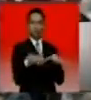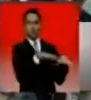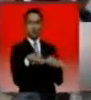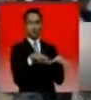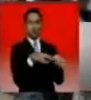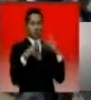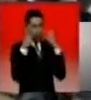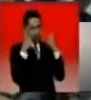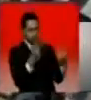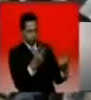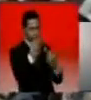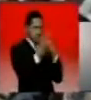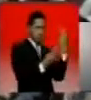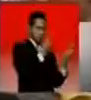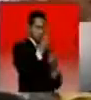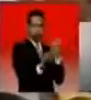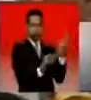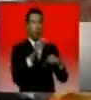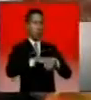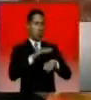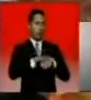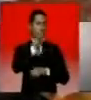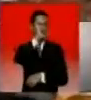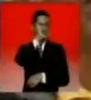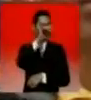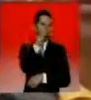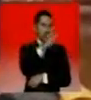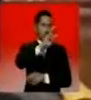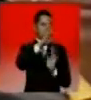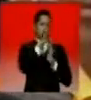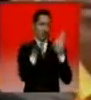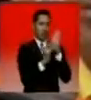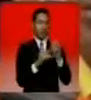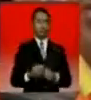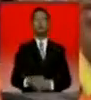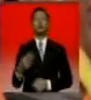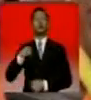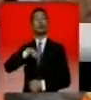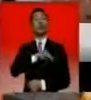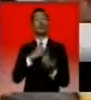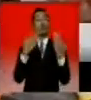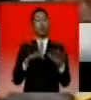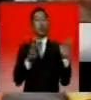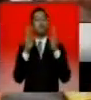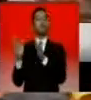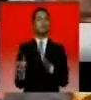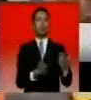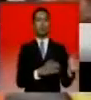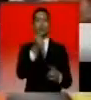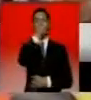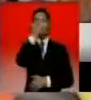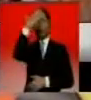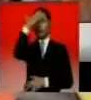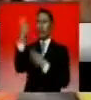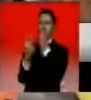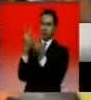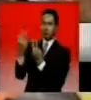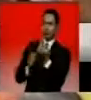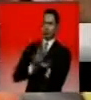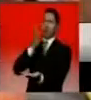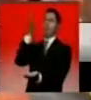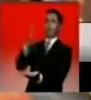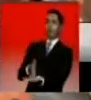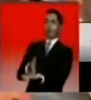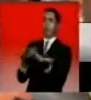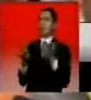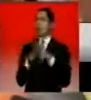del terremoto del sábado 16 de abril. Teníamos planeado ya venir a Santo Domingo, entonces vinimos por los bancos. Cuando llego a Santo Domingo es que me informan de la magnitud de la